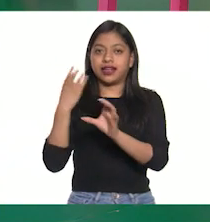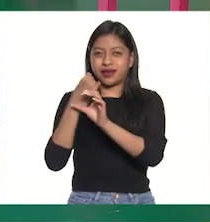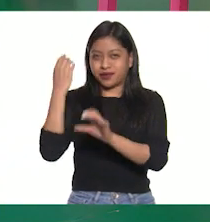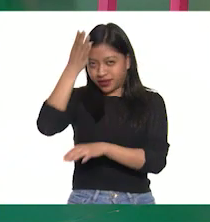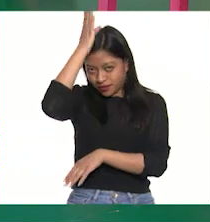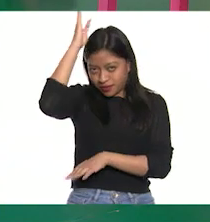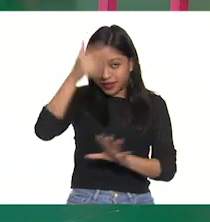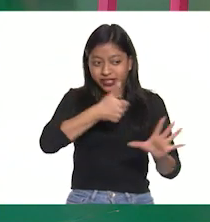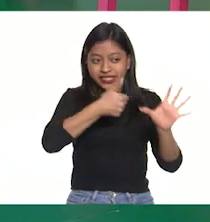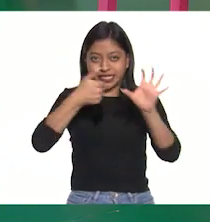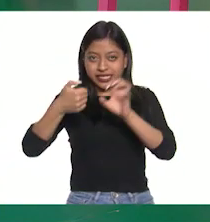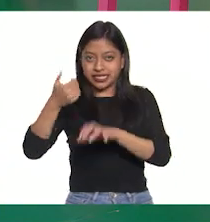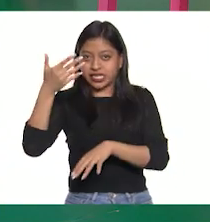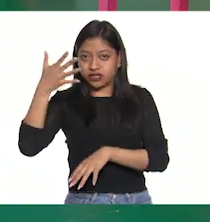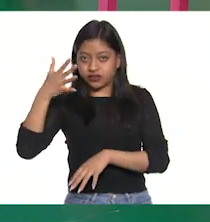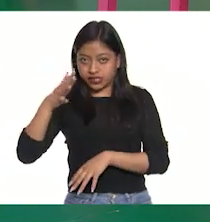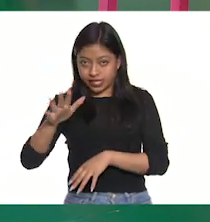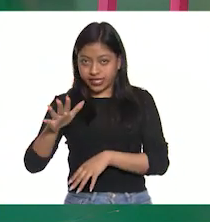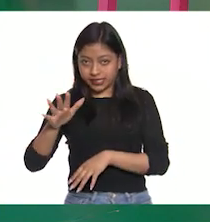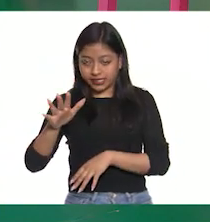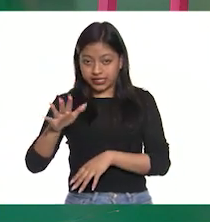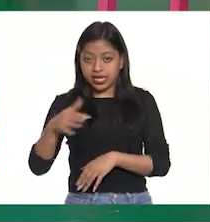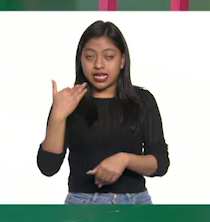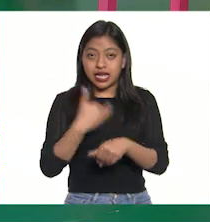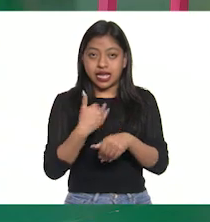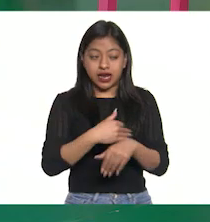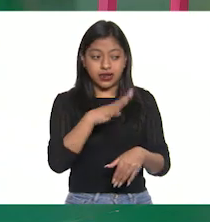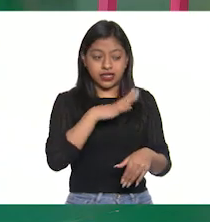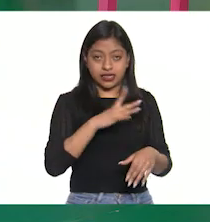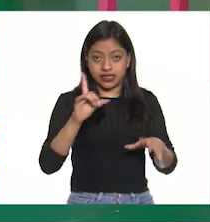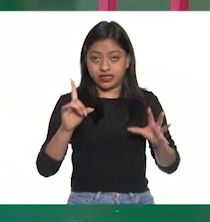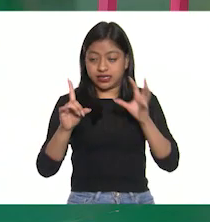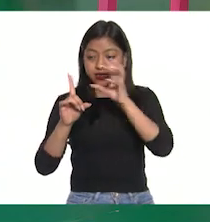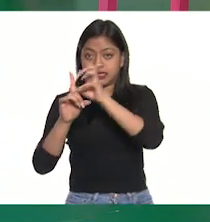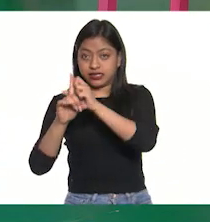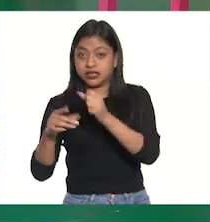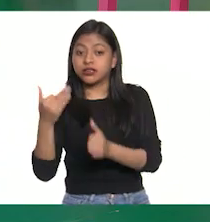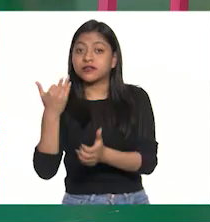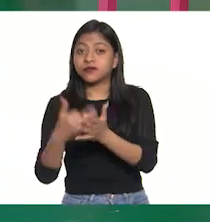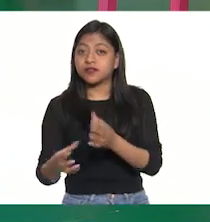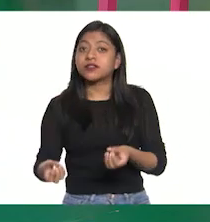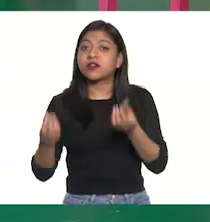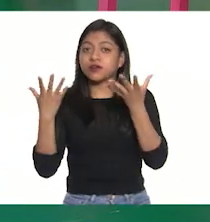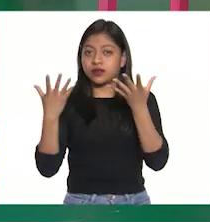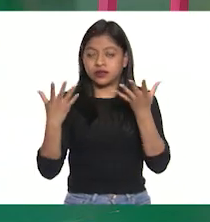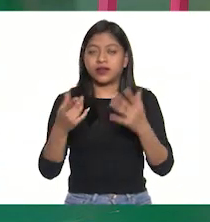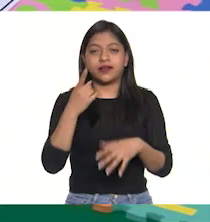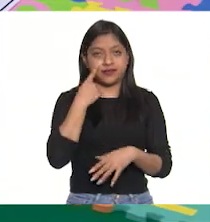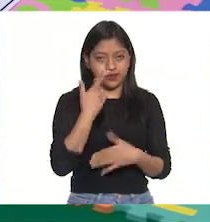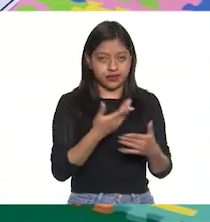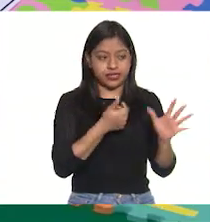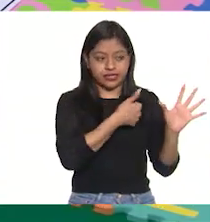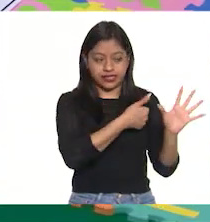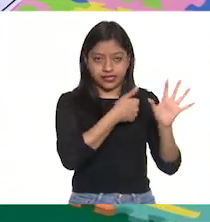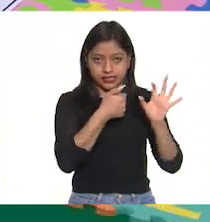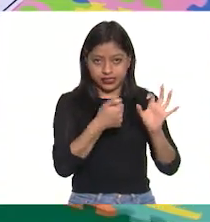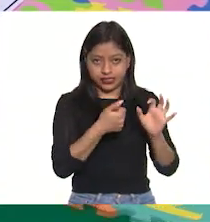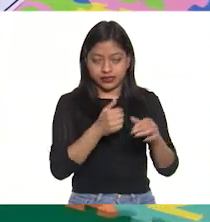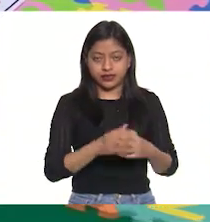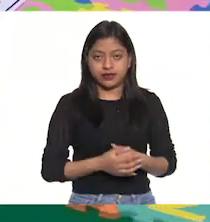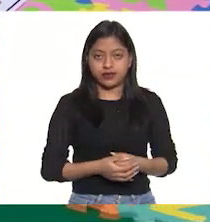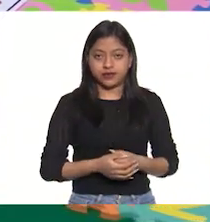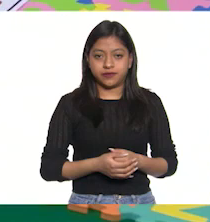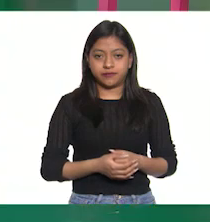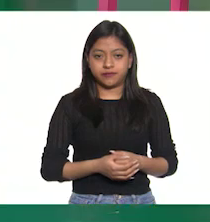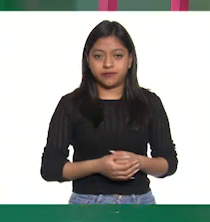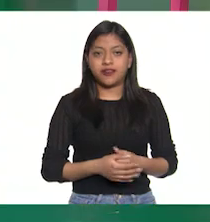No, primero necesito 100 pesos más, niños, para que sean 600. Muy bien. Y ahora, si